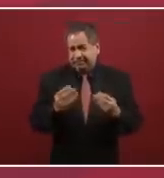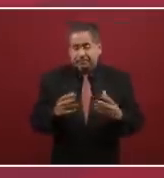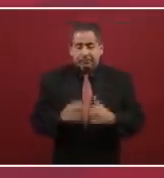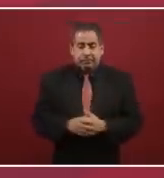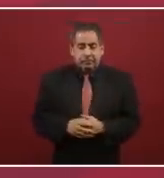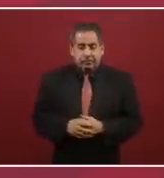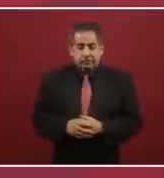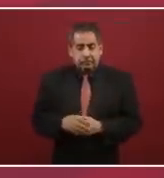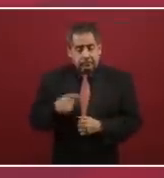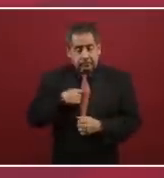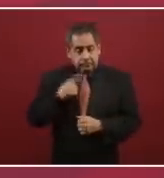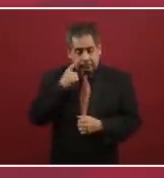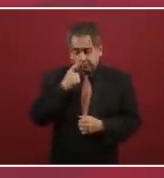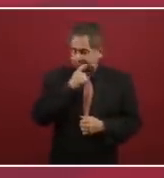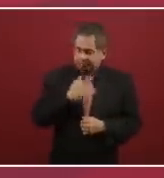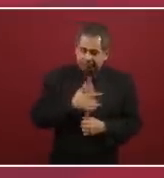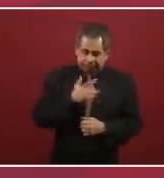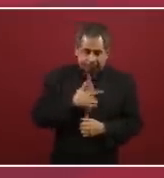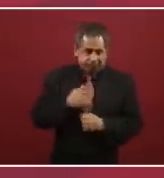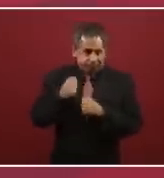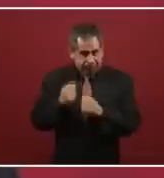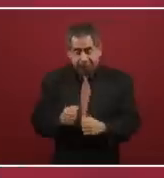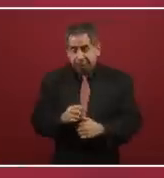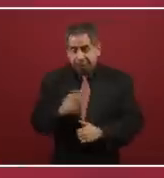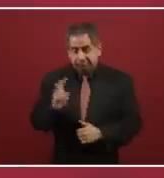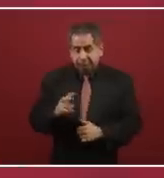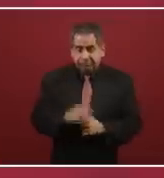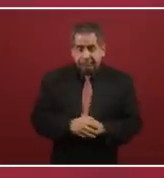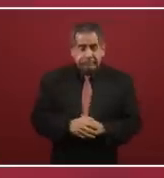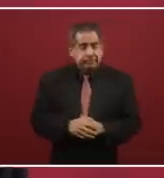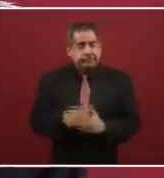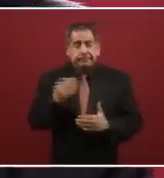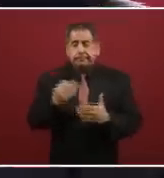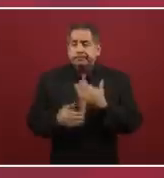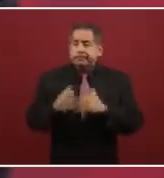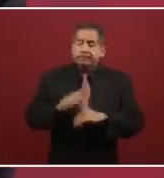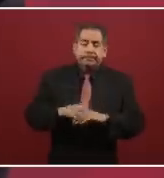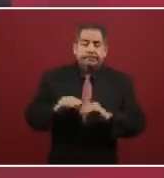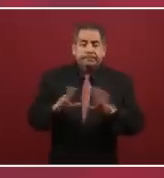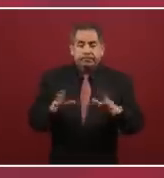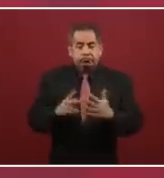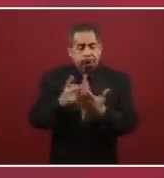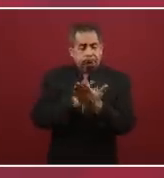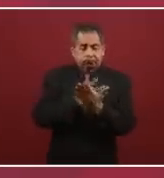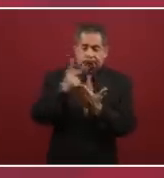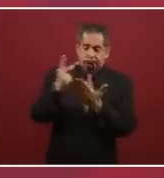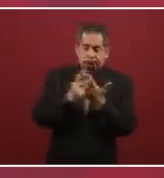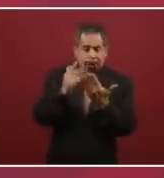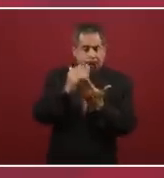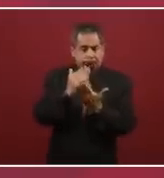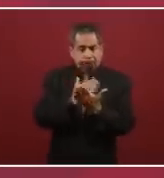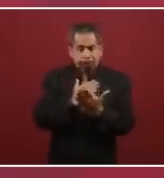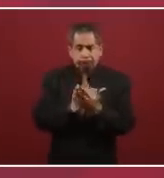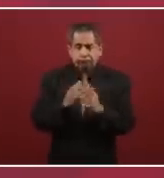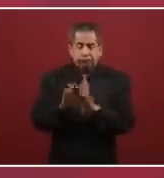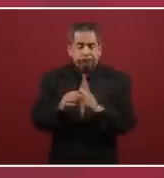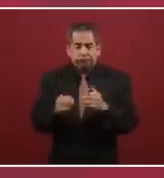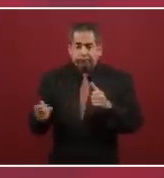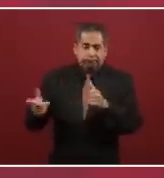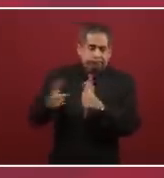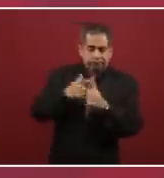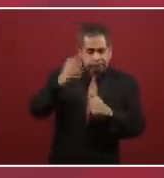Miren, estoy convencido de que hace falta un programa